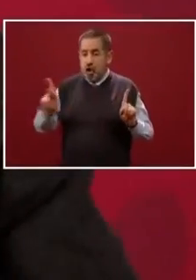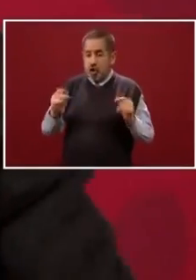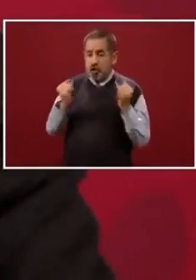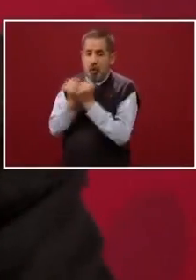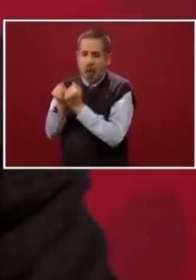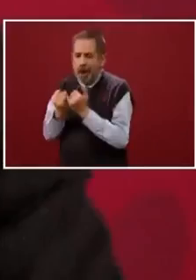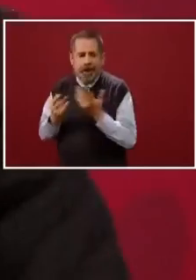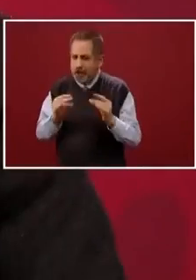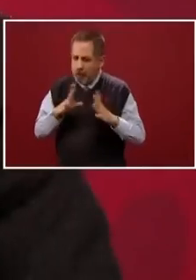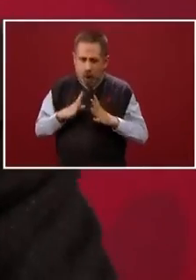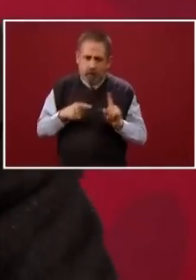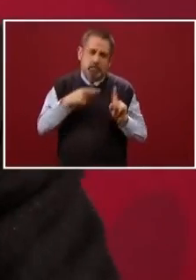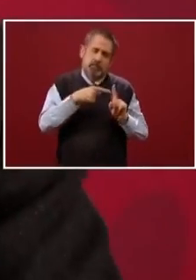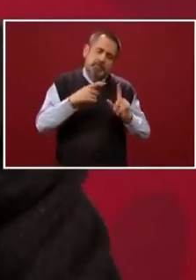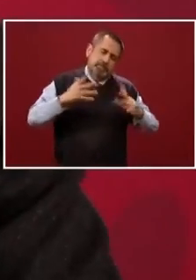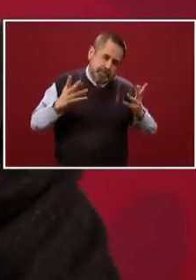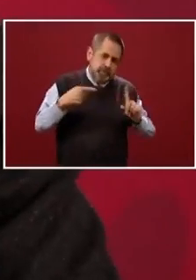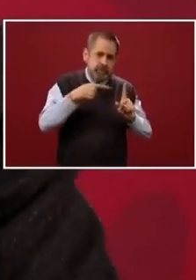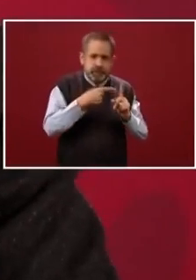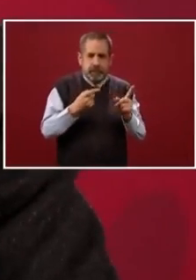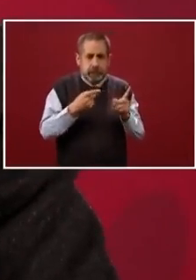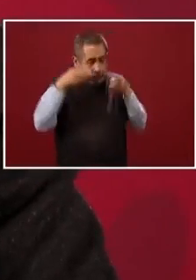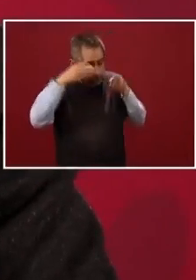de la dinámica de la epidemia, pues es un poco